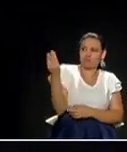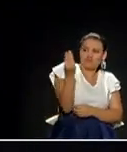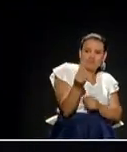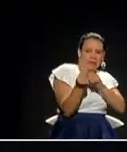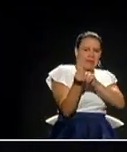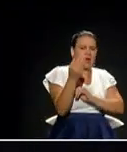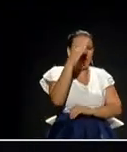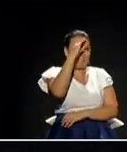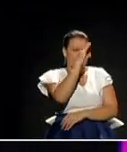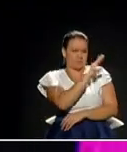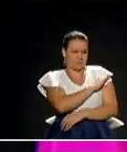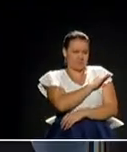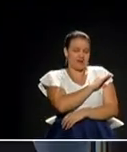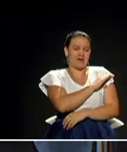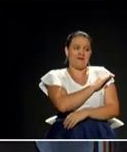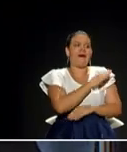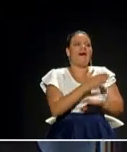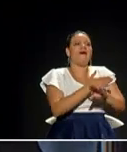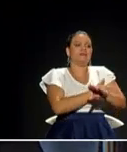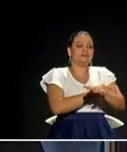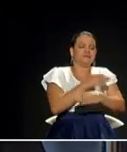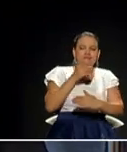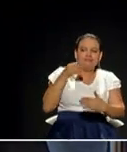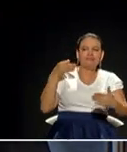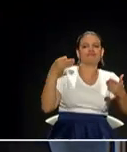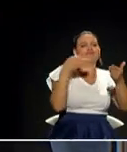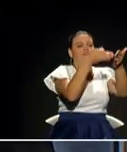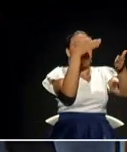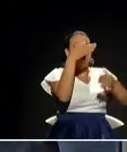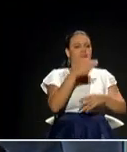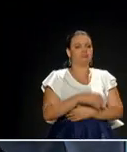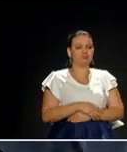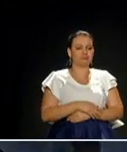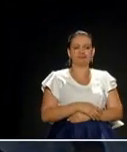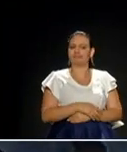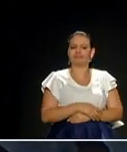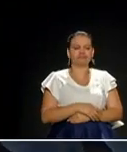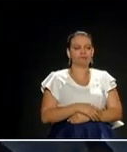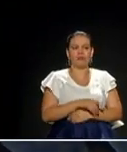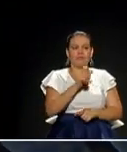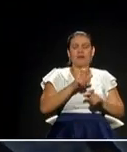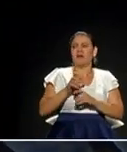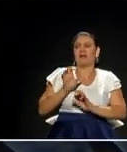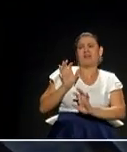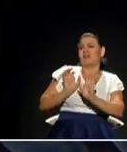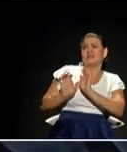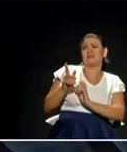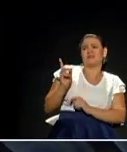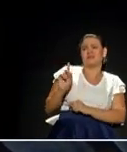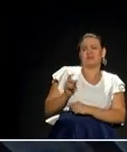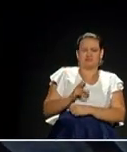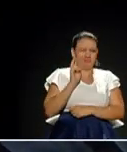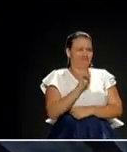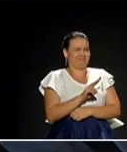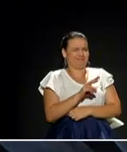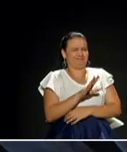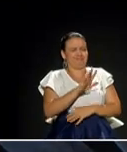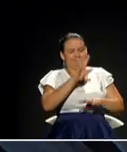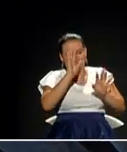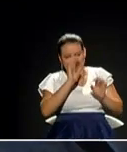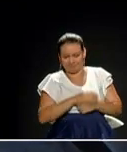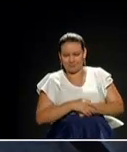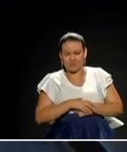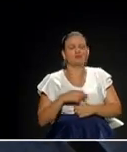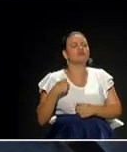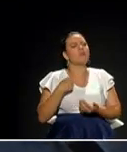que medie una denuncia y la gente en medellín no quiere denunciar yo recorre los barrios y de diferentes formas de extorsión